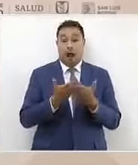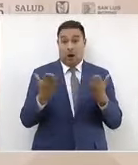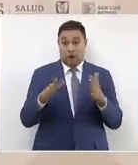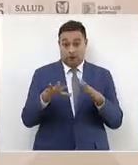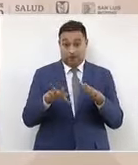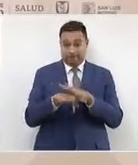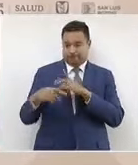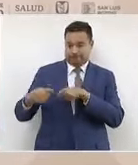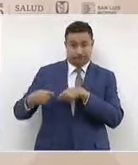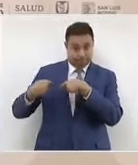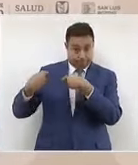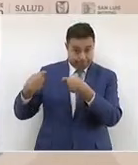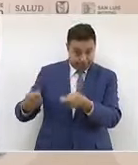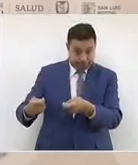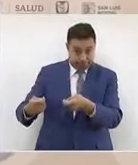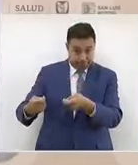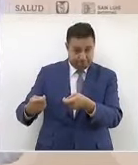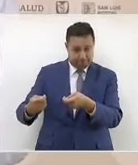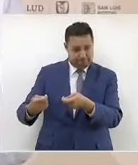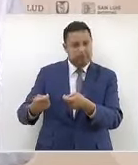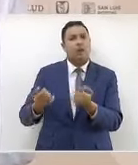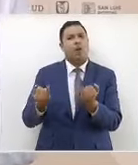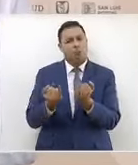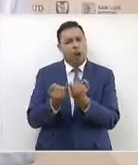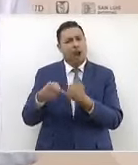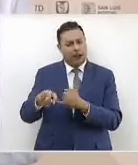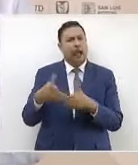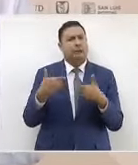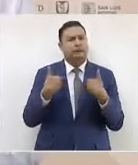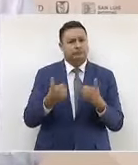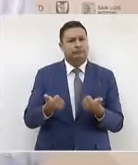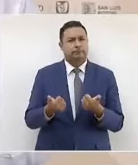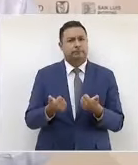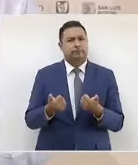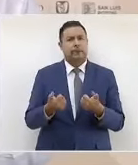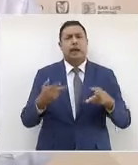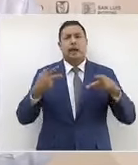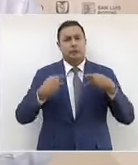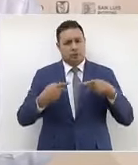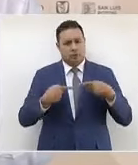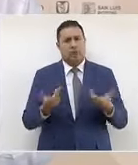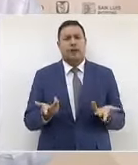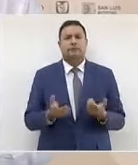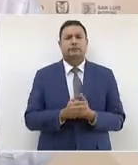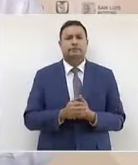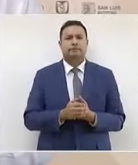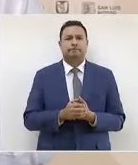relevarnos también son gentes